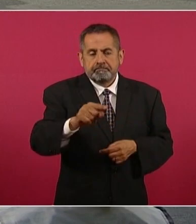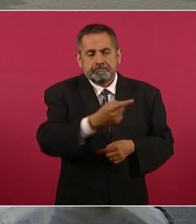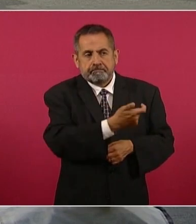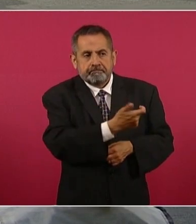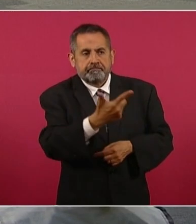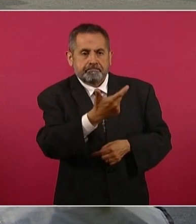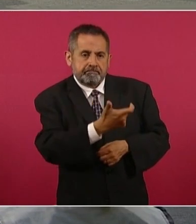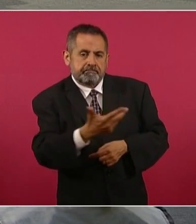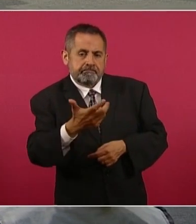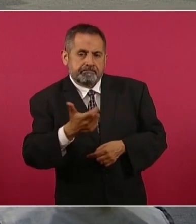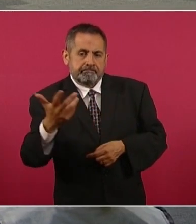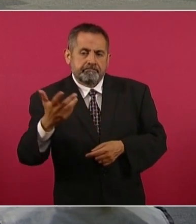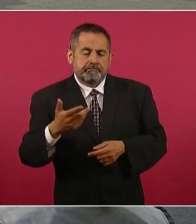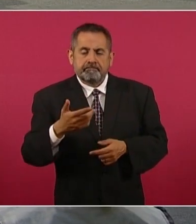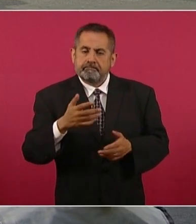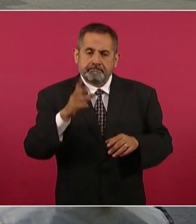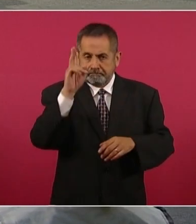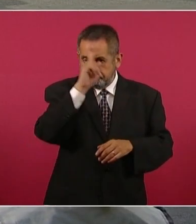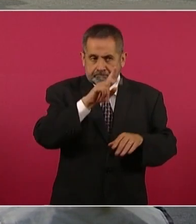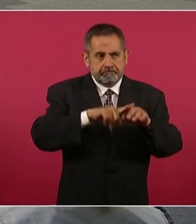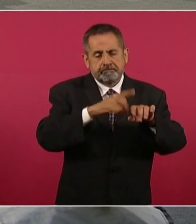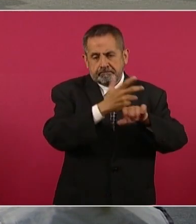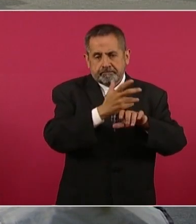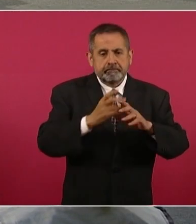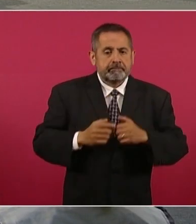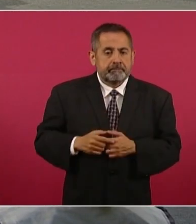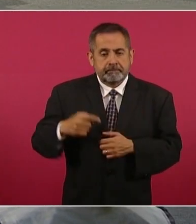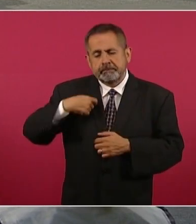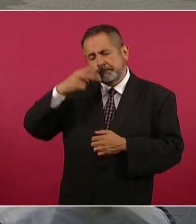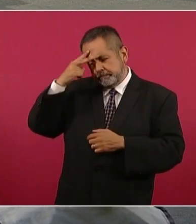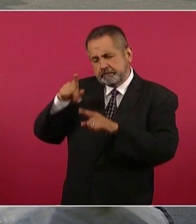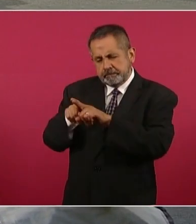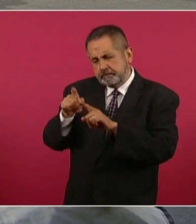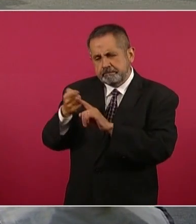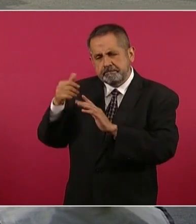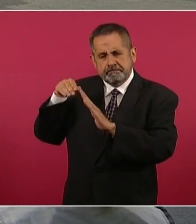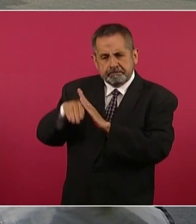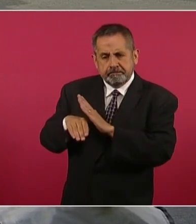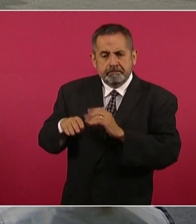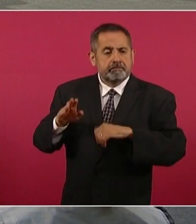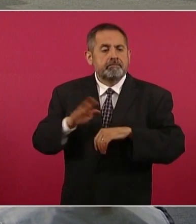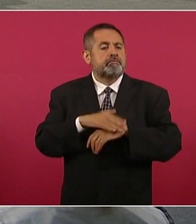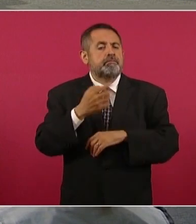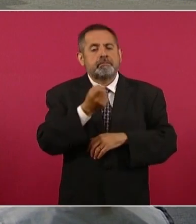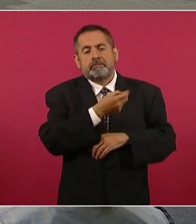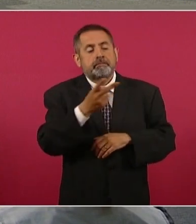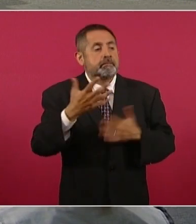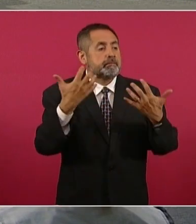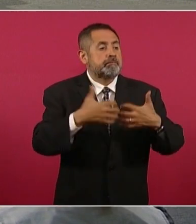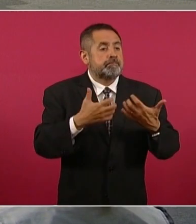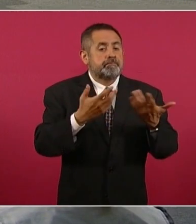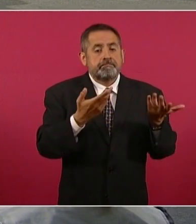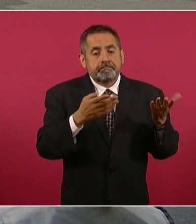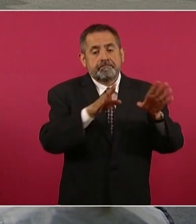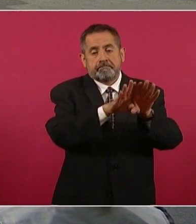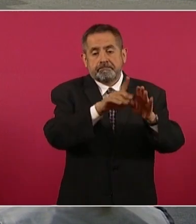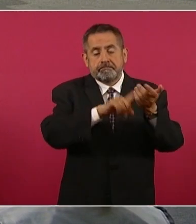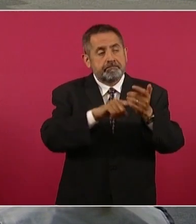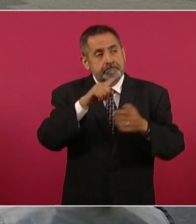en los Estados Unidos y aquí en México también, un deterioro porque se cerraron las fábricas en China.